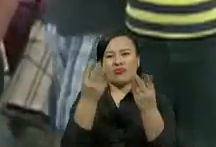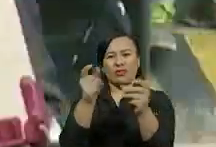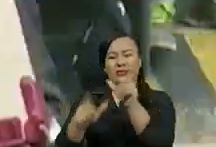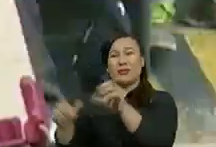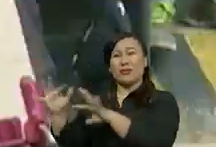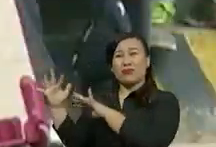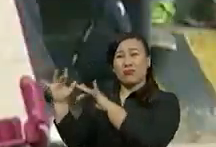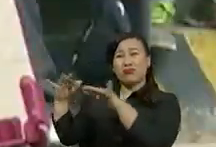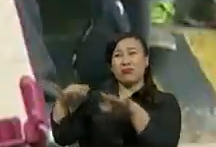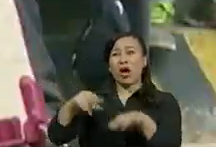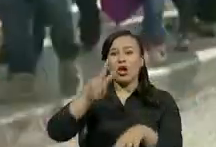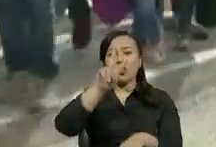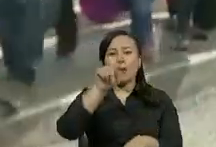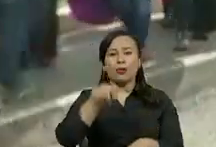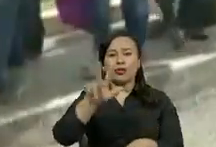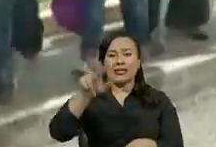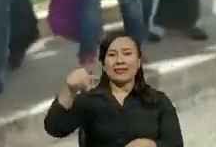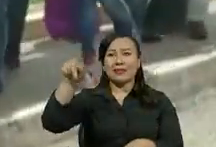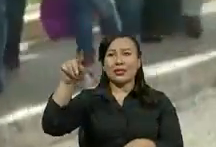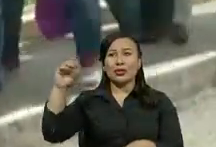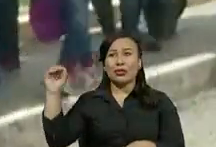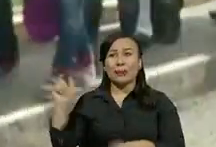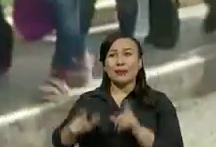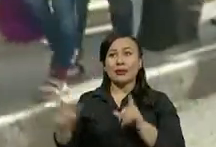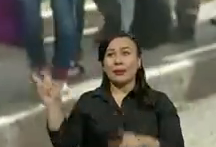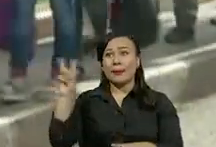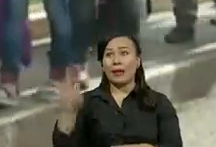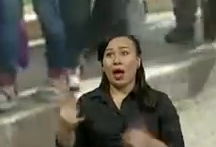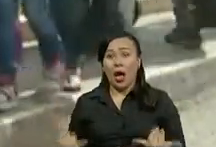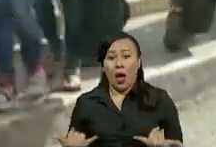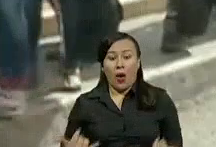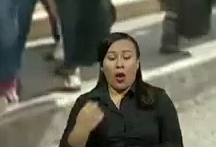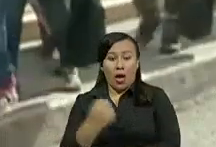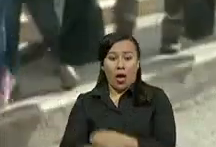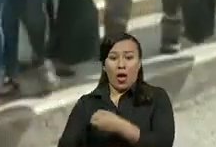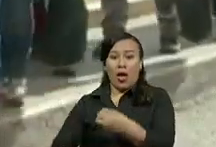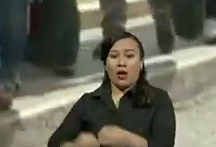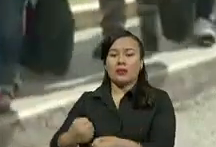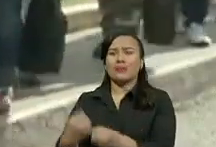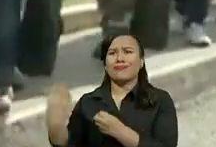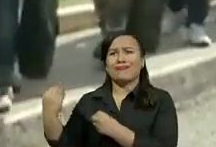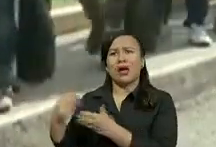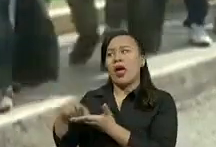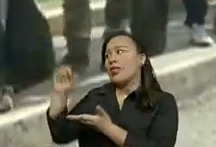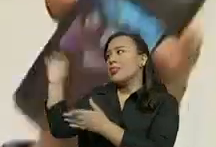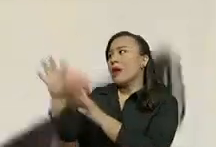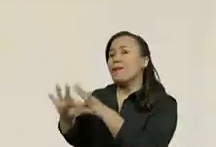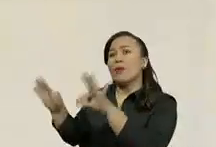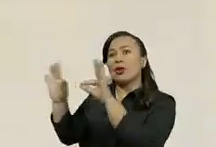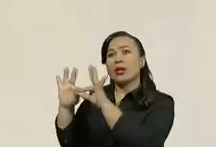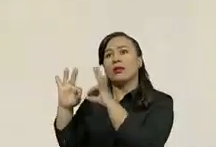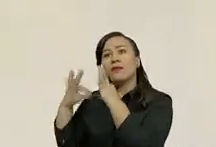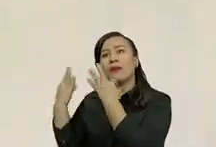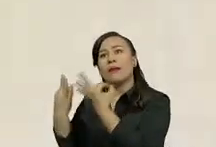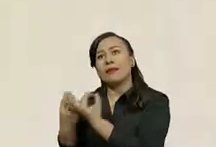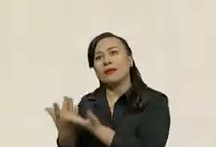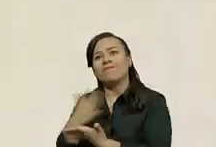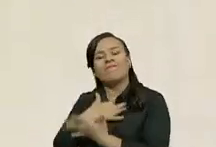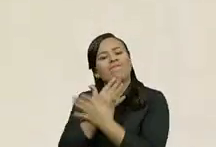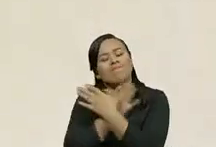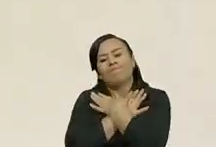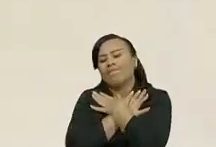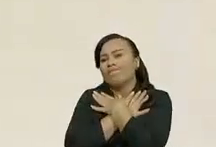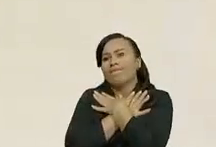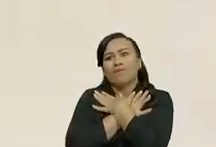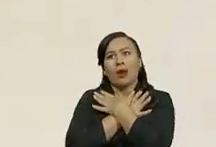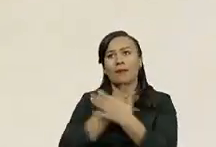más de 2.3 millones de venezolanos en los últimos años a dejar lo más importante en su vida, su familia. Las extraño demasiado.